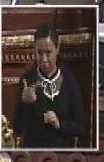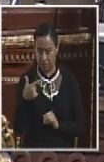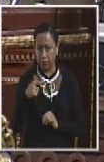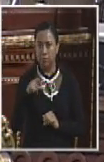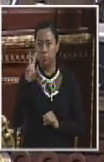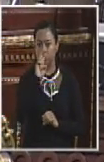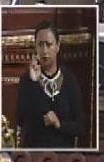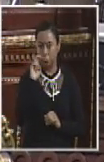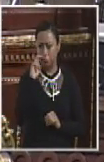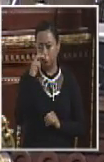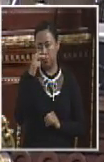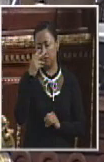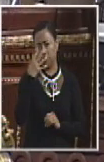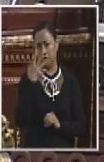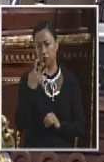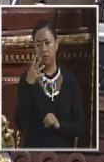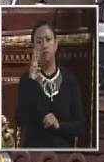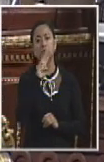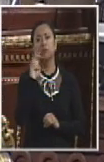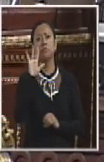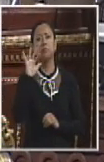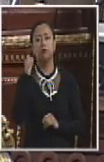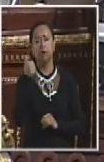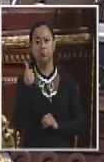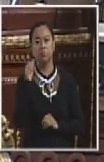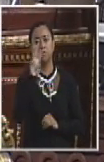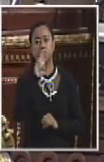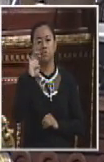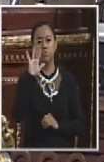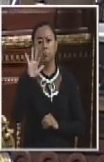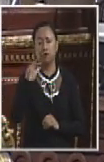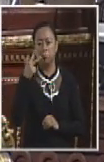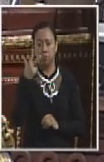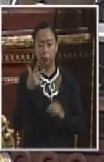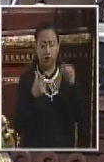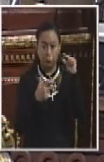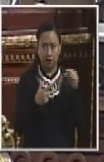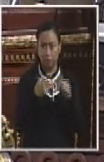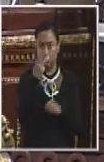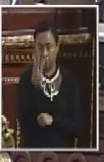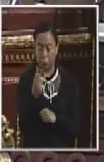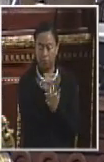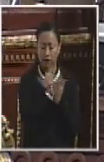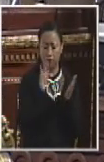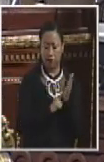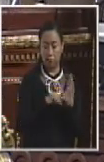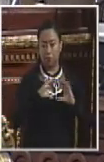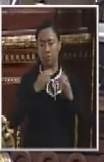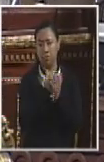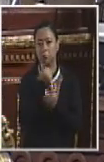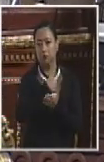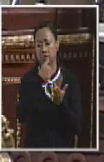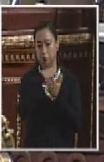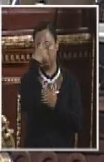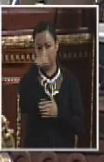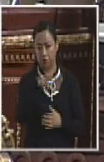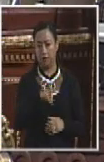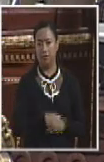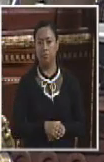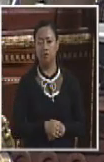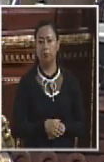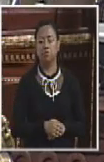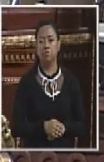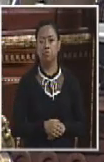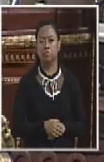204, artículo 356 y artículo 358, párrafo 3 del Reglamento del Congreso de la Ciudad de México, respecto a